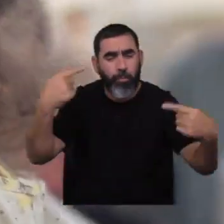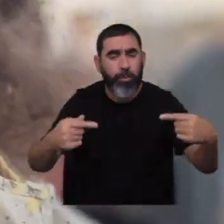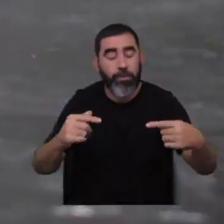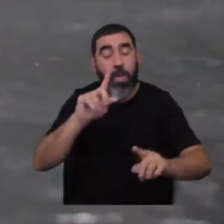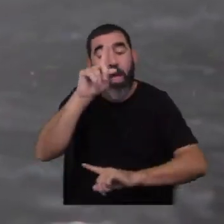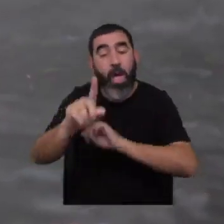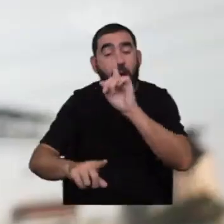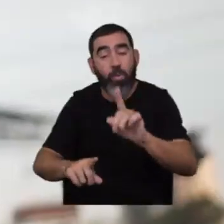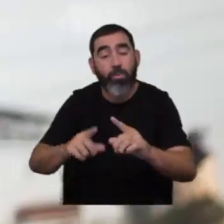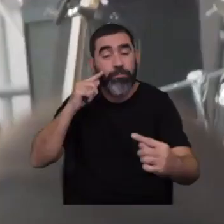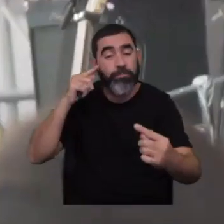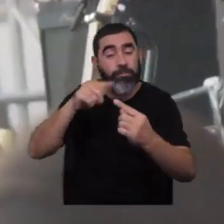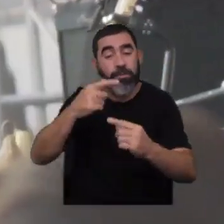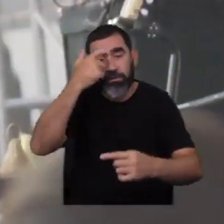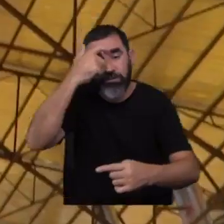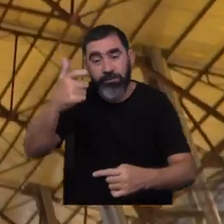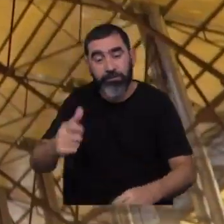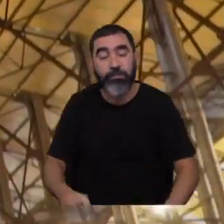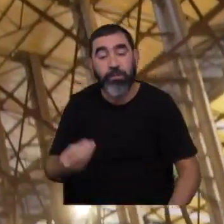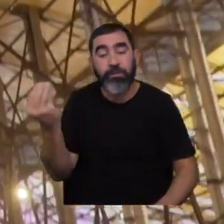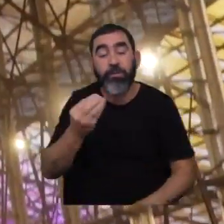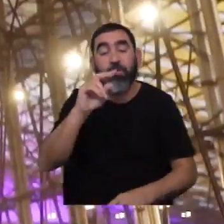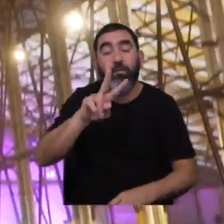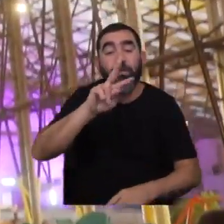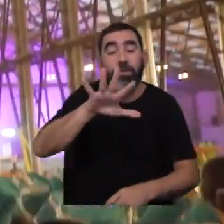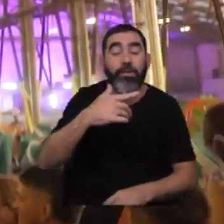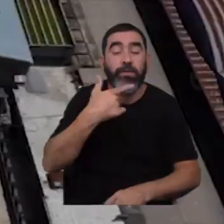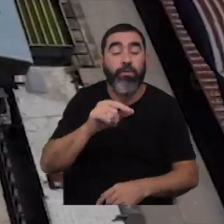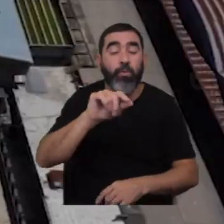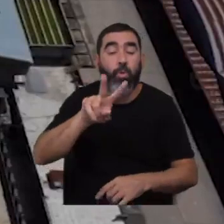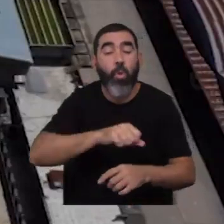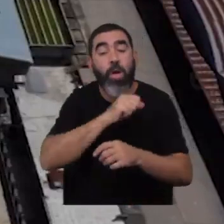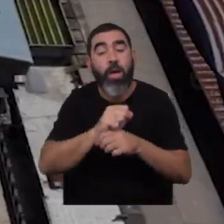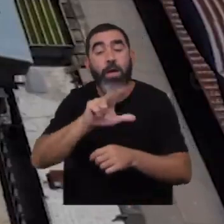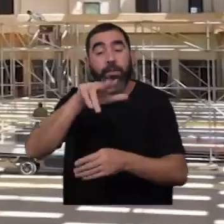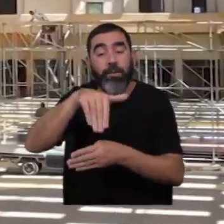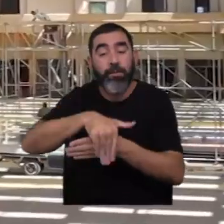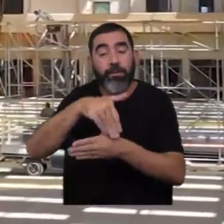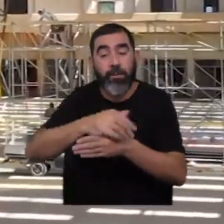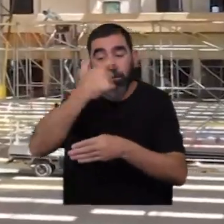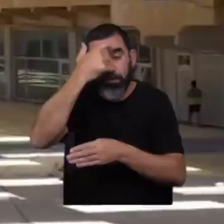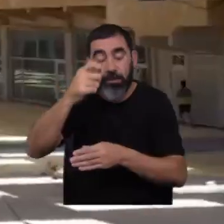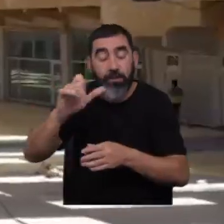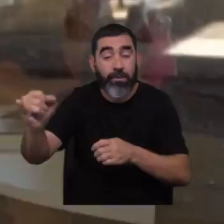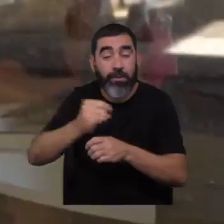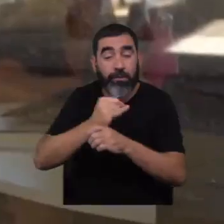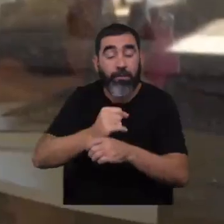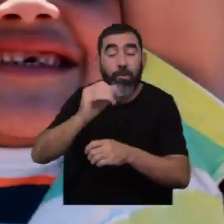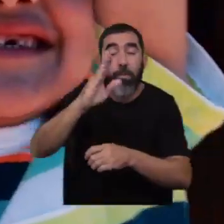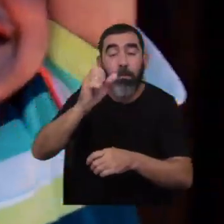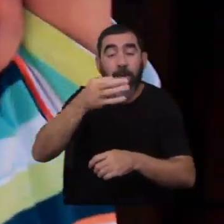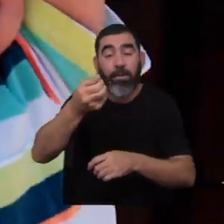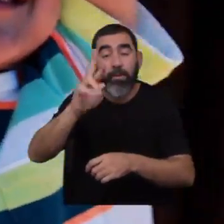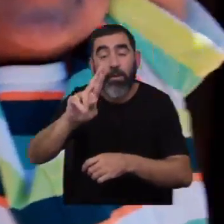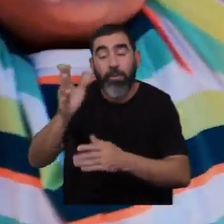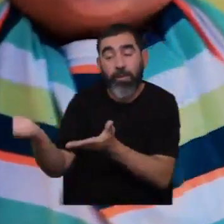ellas estarán enfocadas en la ciencia. El sábado 25, por ejemplo, de 14 a 15, científicos del Institut Pasteur de Montevideo invitan